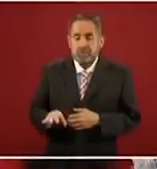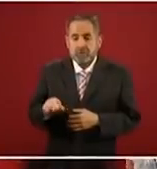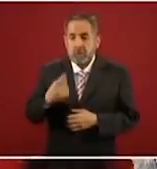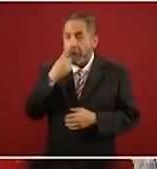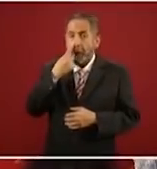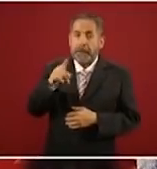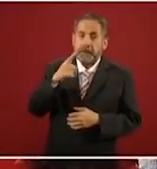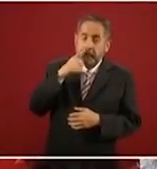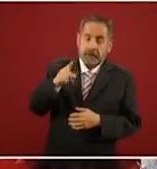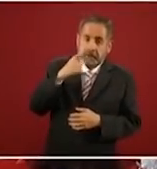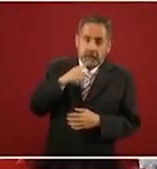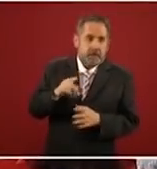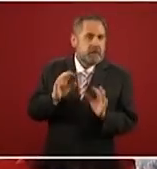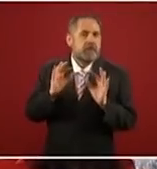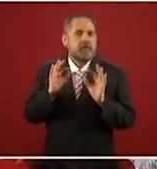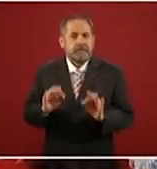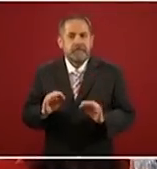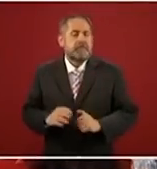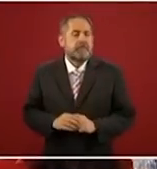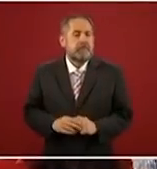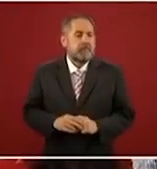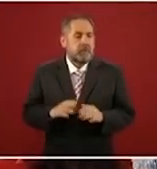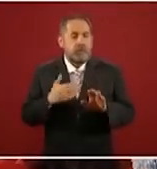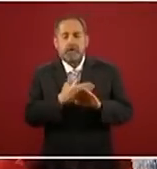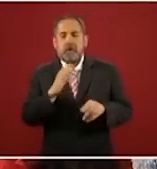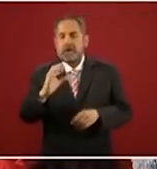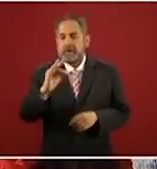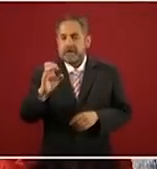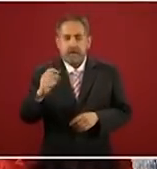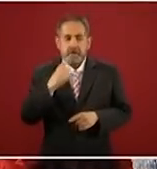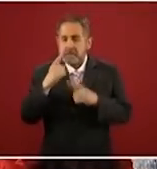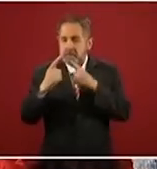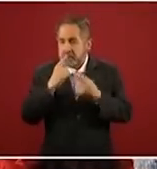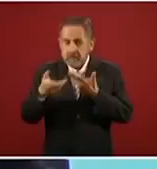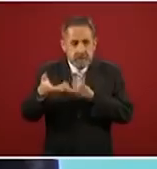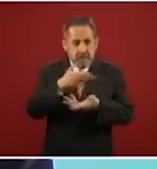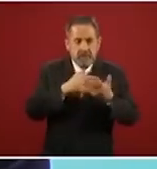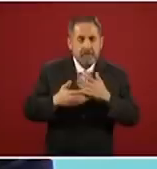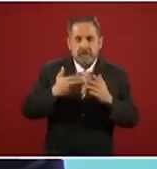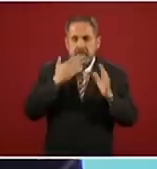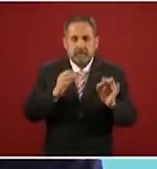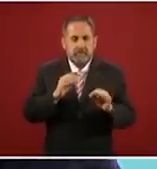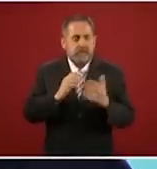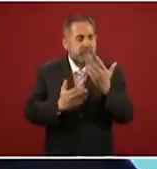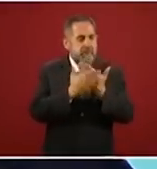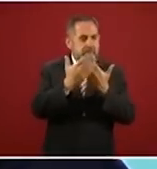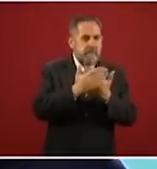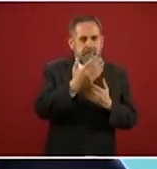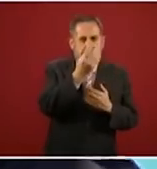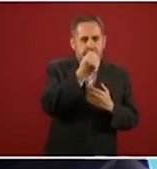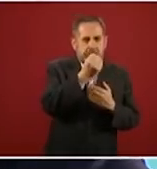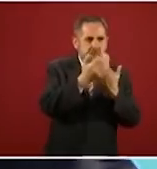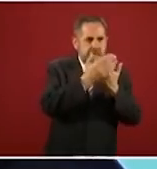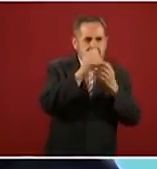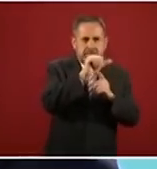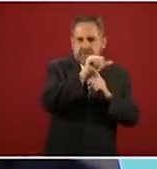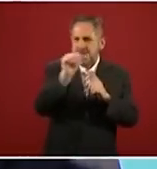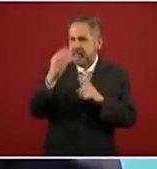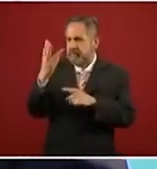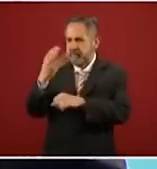las quejas presentadas contra la comisión federal de electricidad en un horario de nueve de la mañana a tres de la